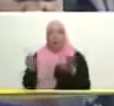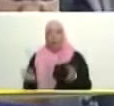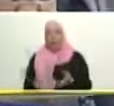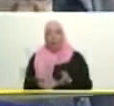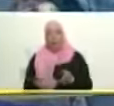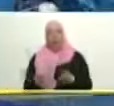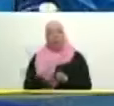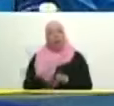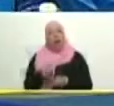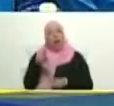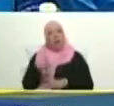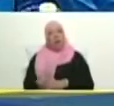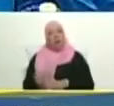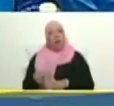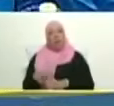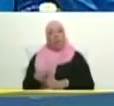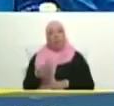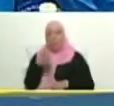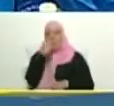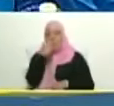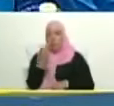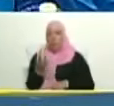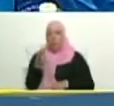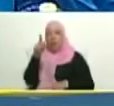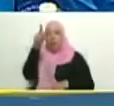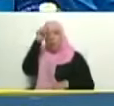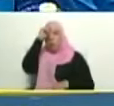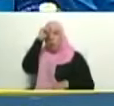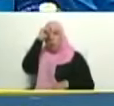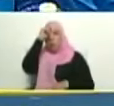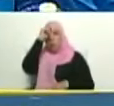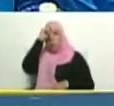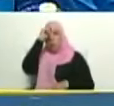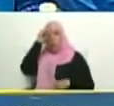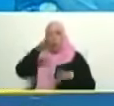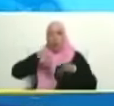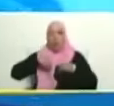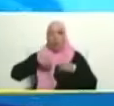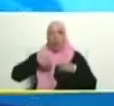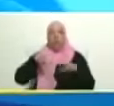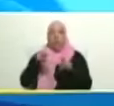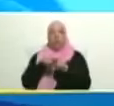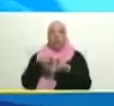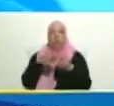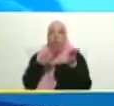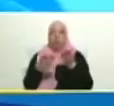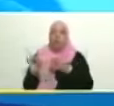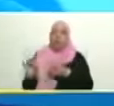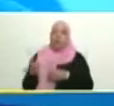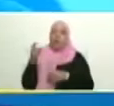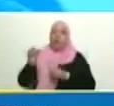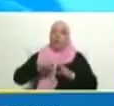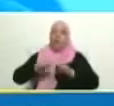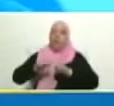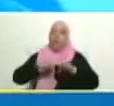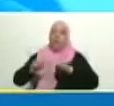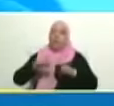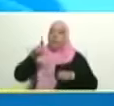sido este año, ¿verdad? Este año estuvimos en Turquía, reconocidos por los turcos, que fuimos los primeros en llegar.